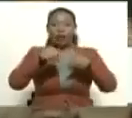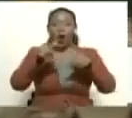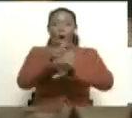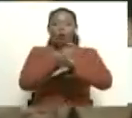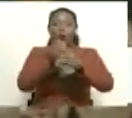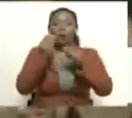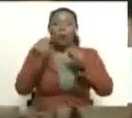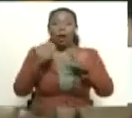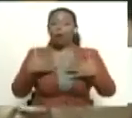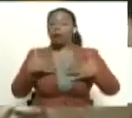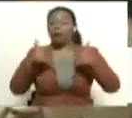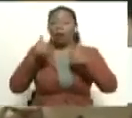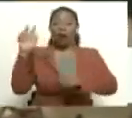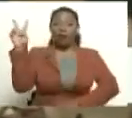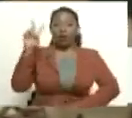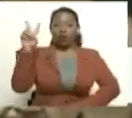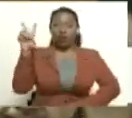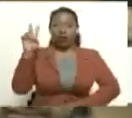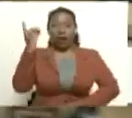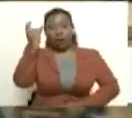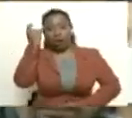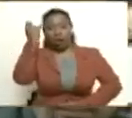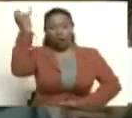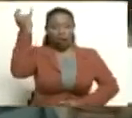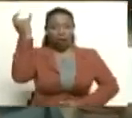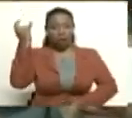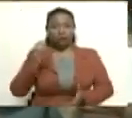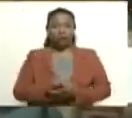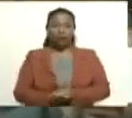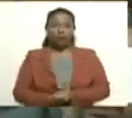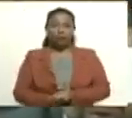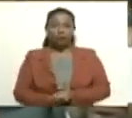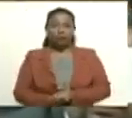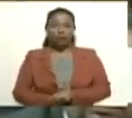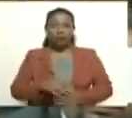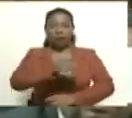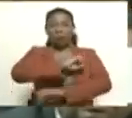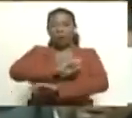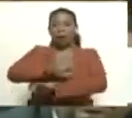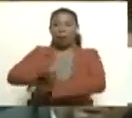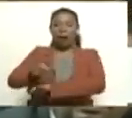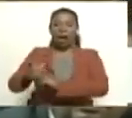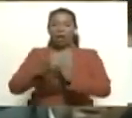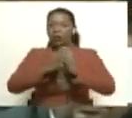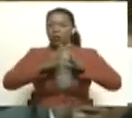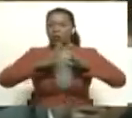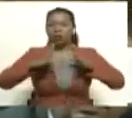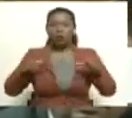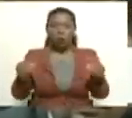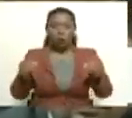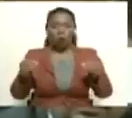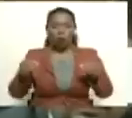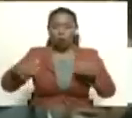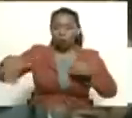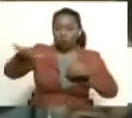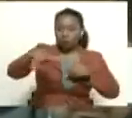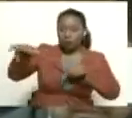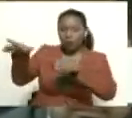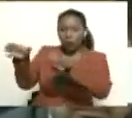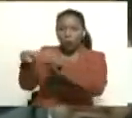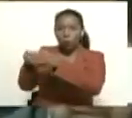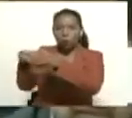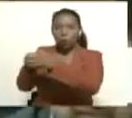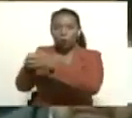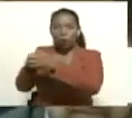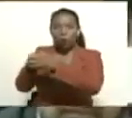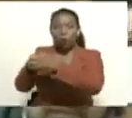para salvar a este pueblo de las atrocidades de la dictadura. Todas y todos ellos, los y